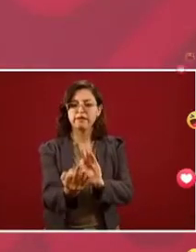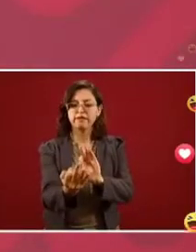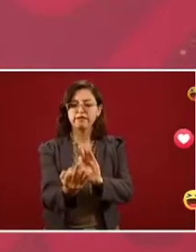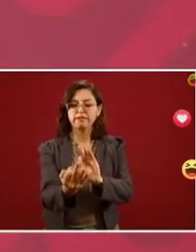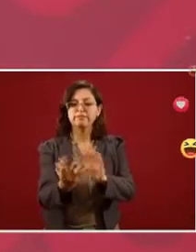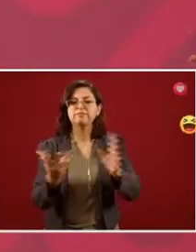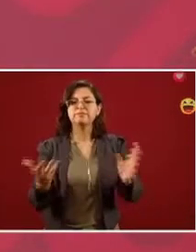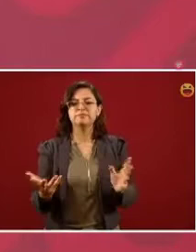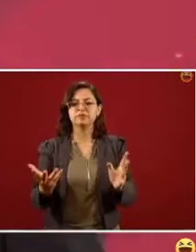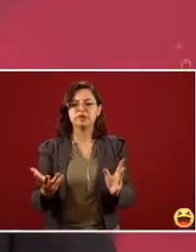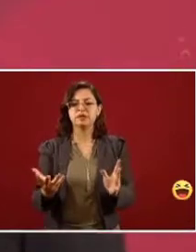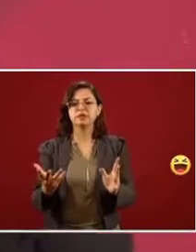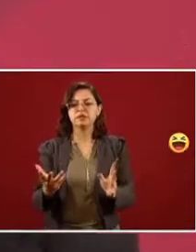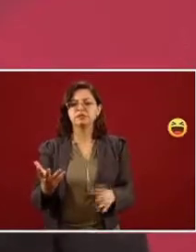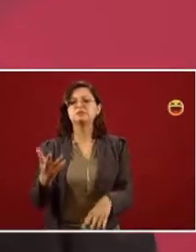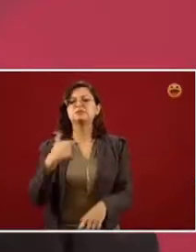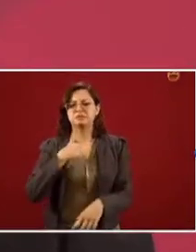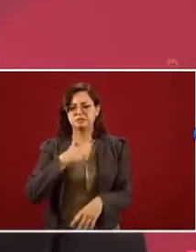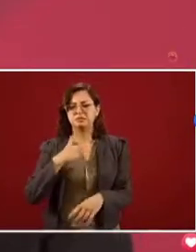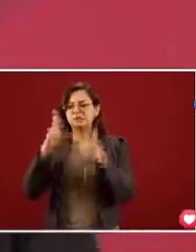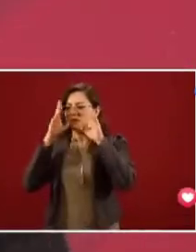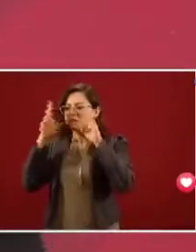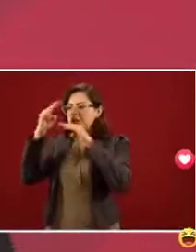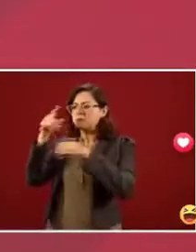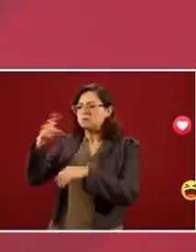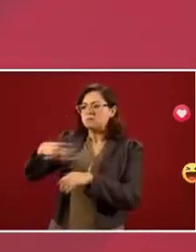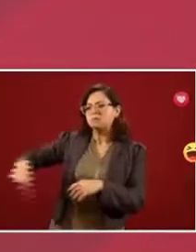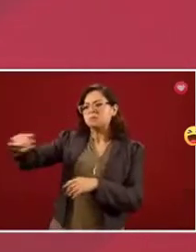tengo diferencias como el conservadurismo